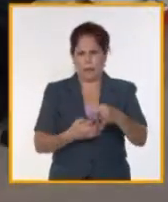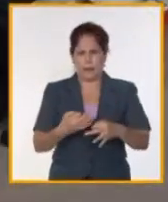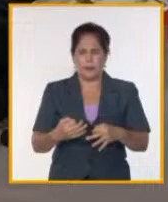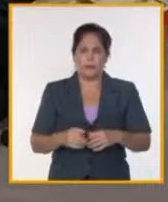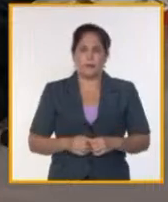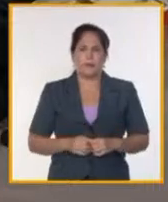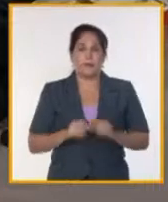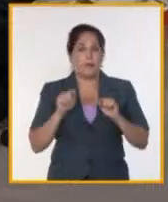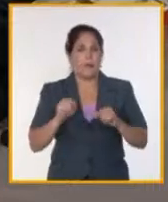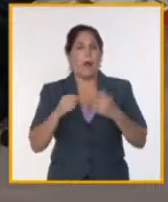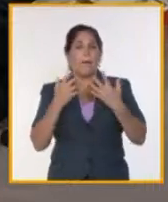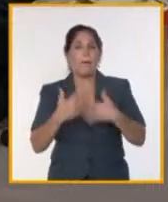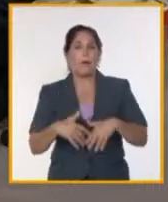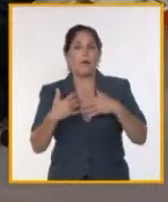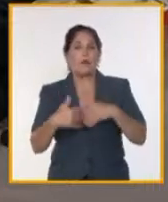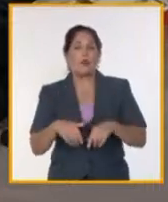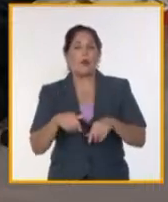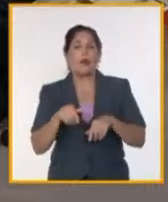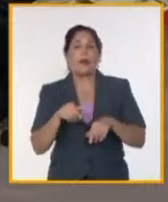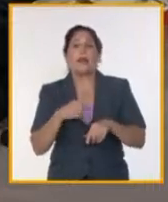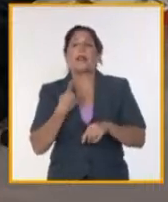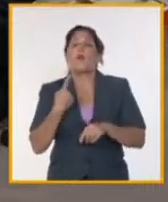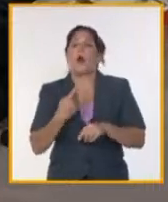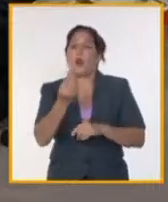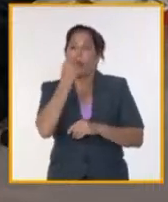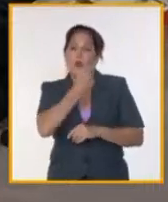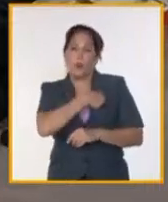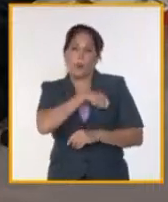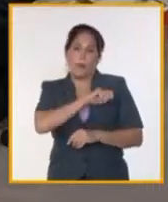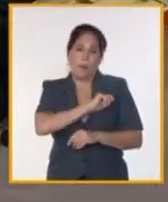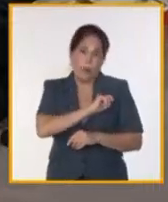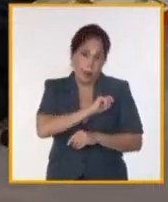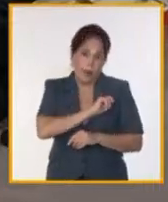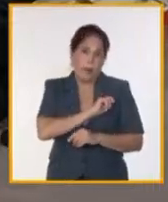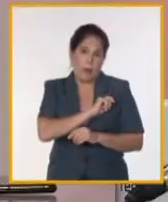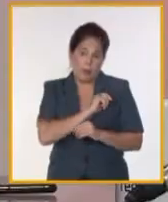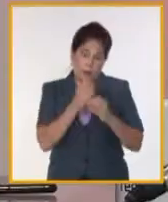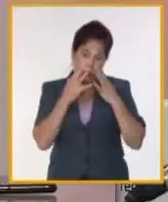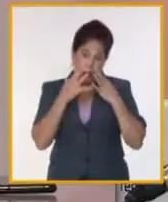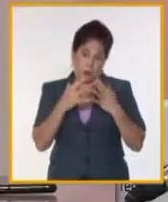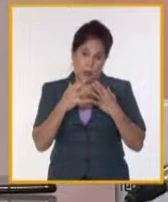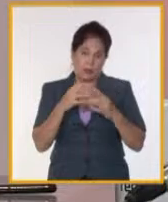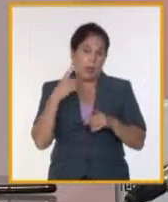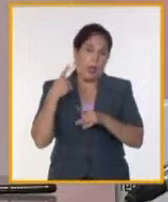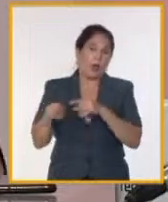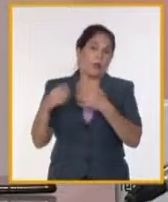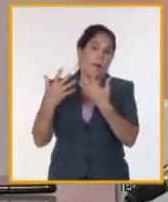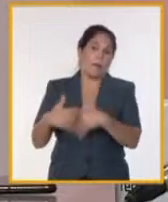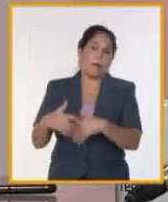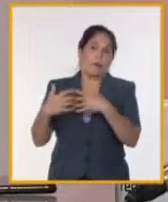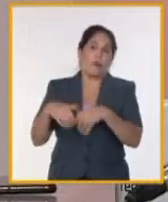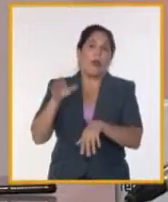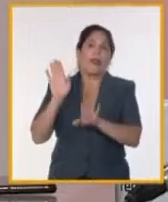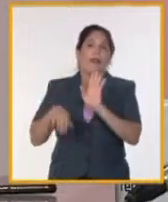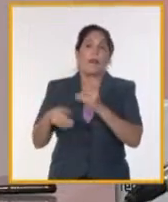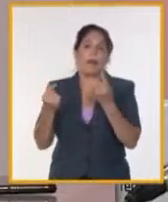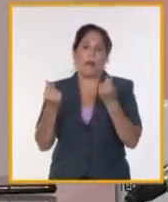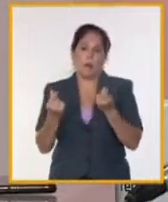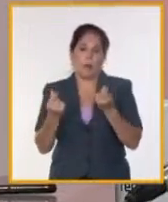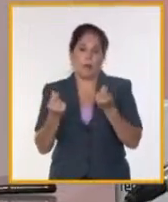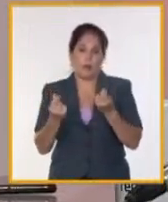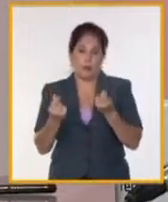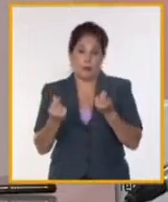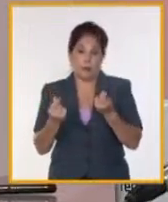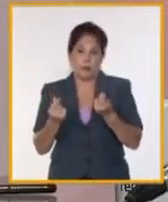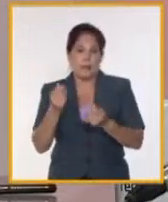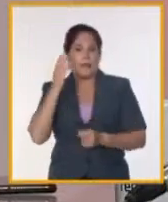hay producciones que tienen que ver con el consumo humano, que es muy importante, y hay producciones que tienen que ver con la economía. Y aunque